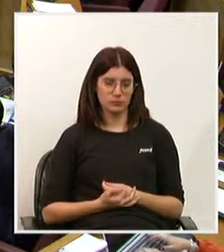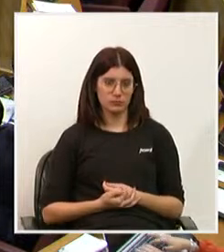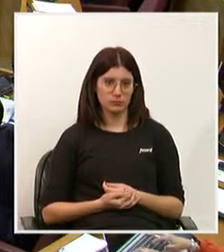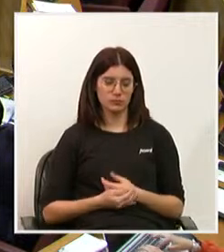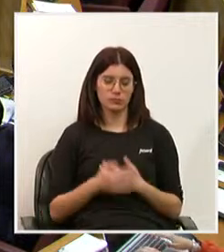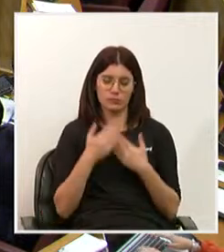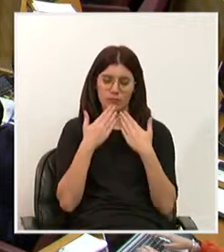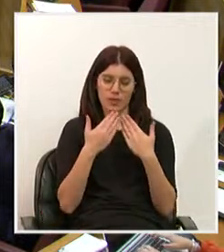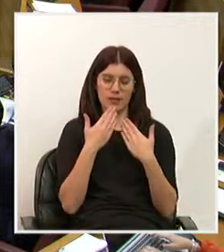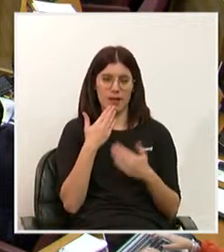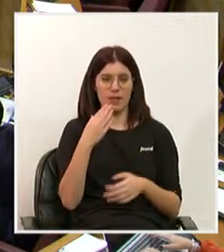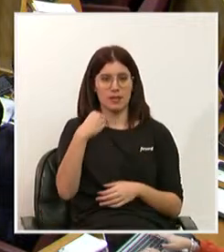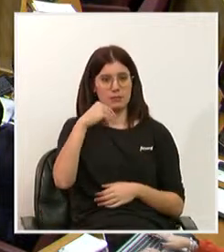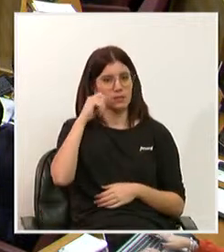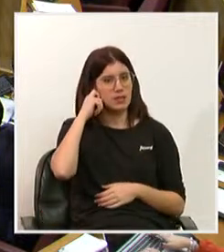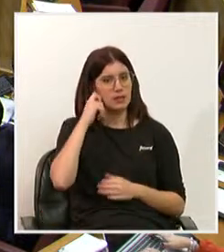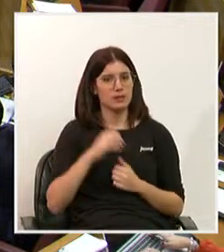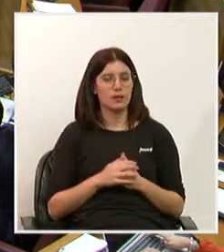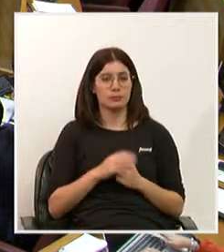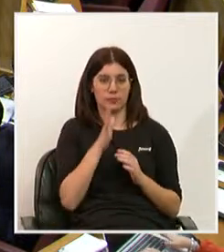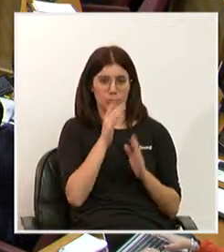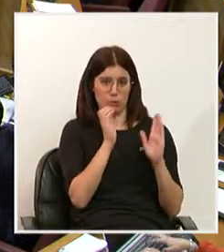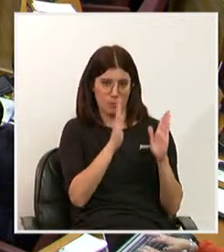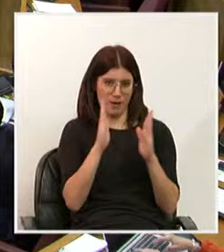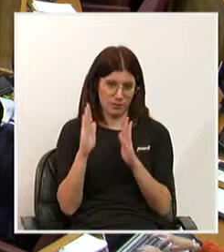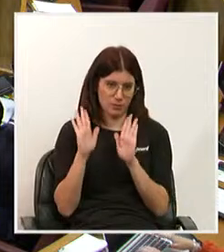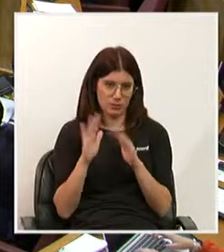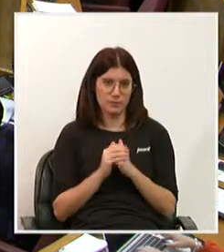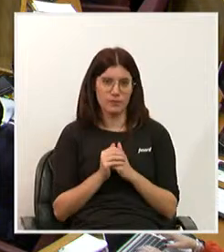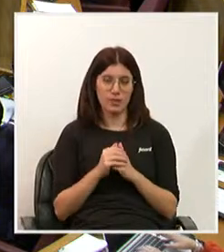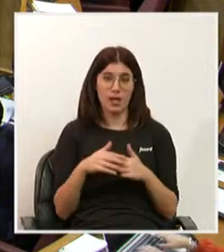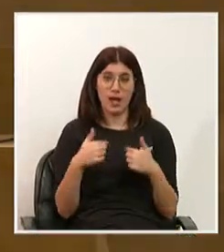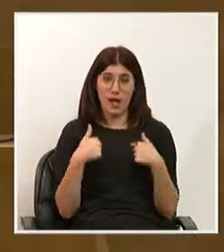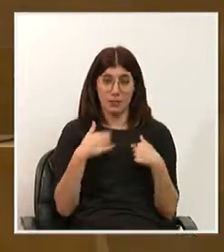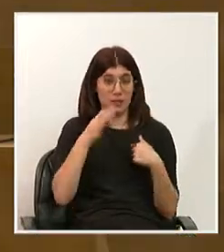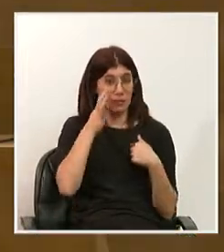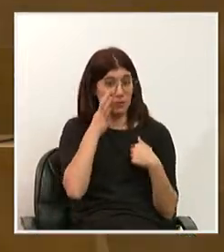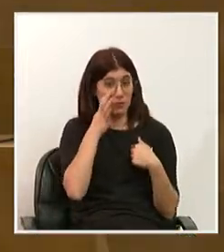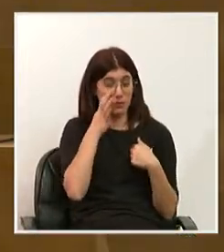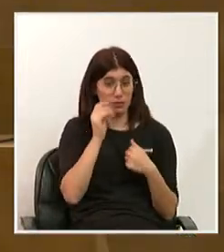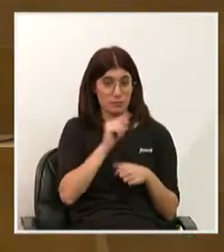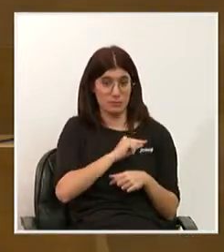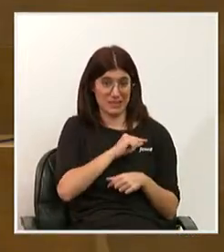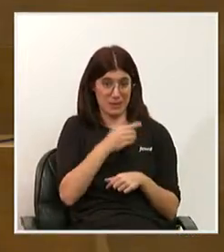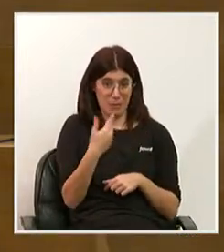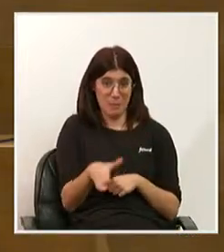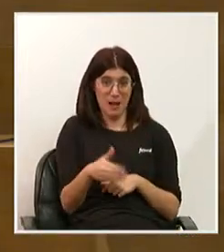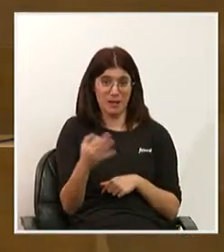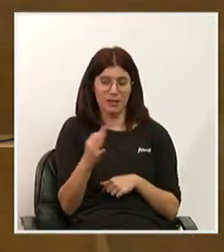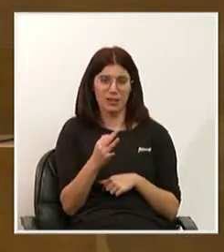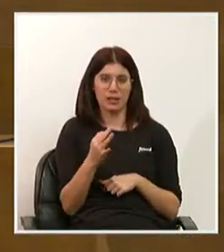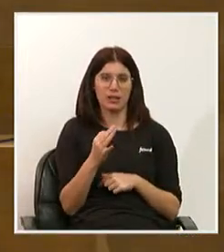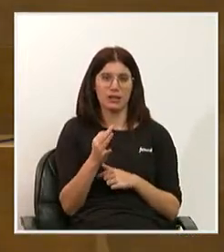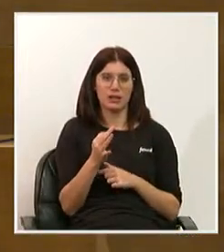graci presidenta bueno el que realmente mal es